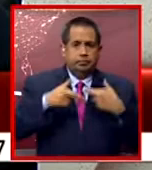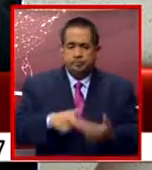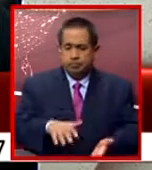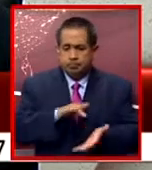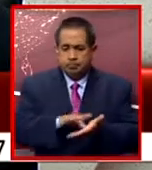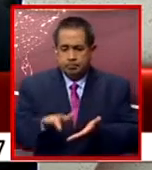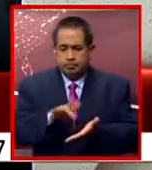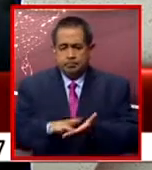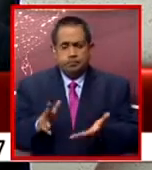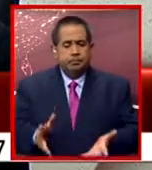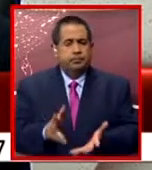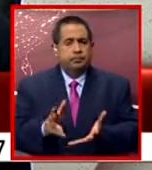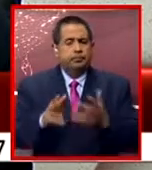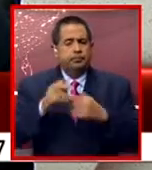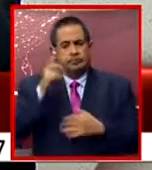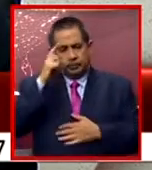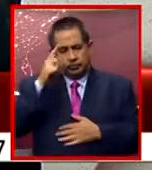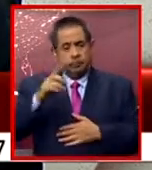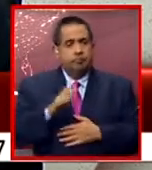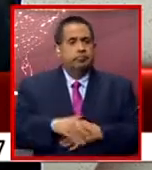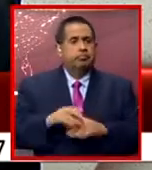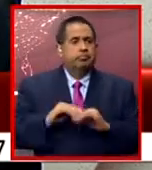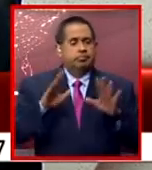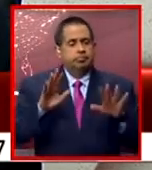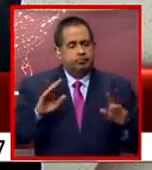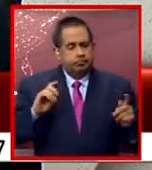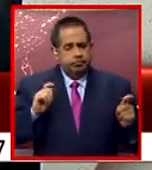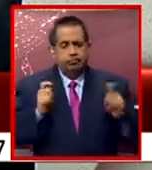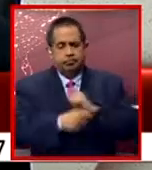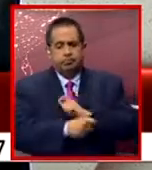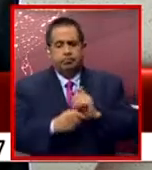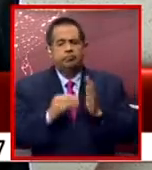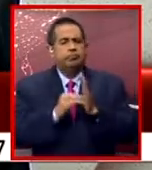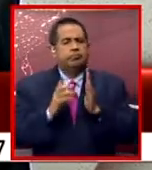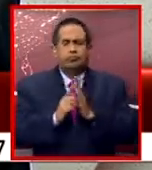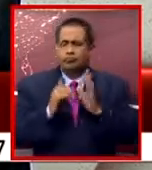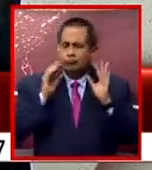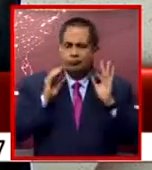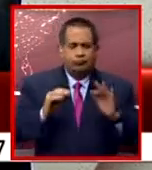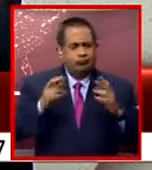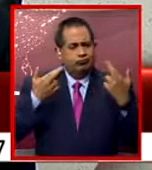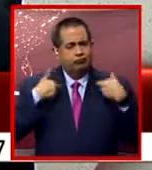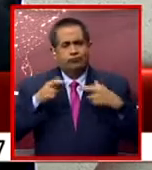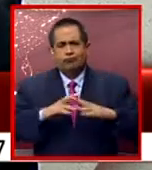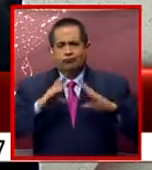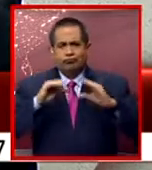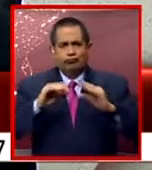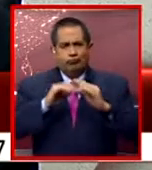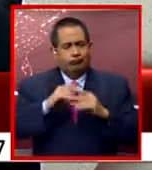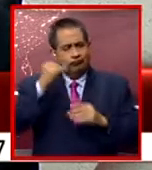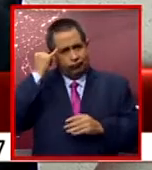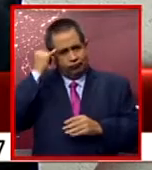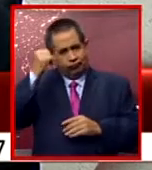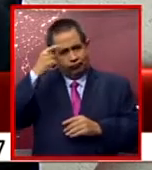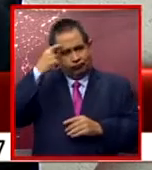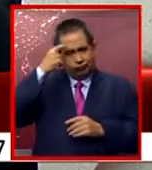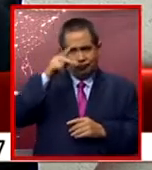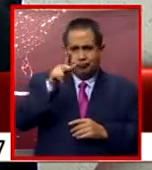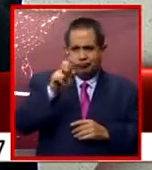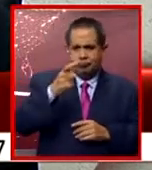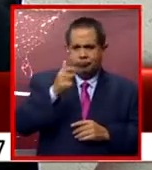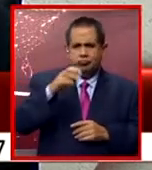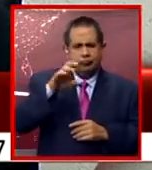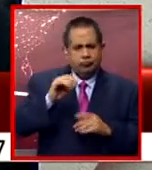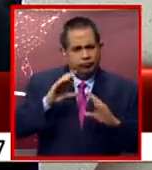los maestros, por cambiar y por transformar el modelo educativo y el enfoque pedagógico que tiene o que tenía nuestro